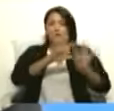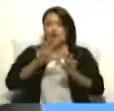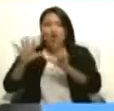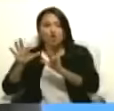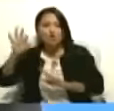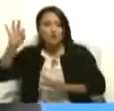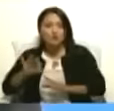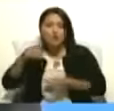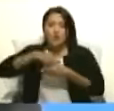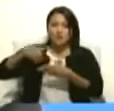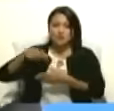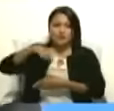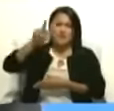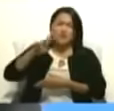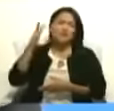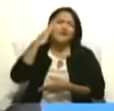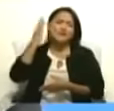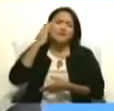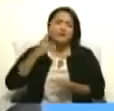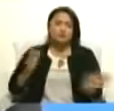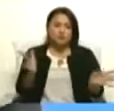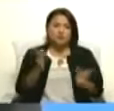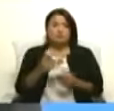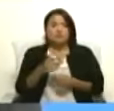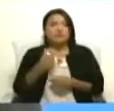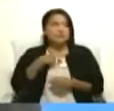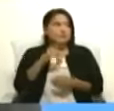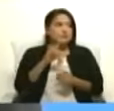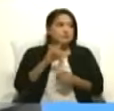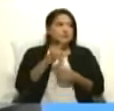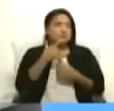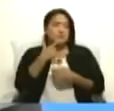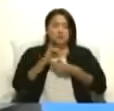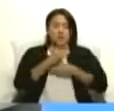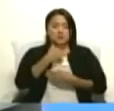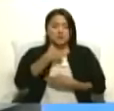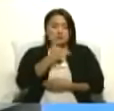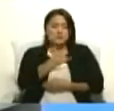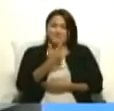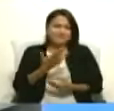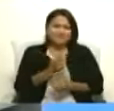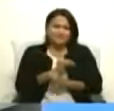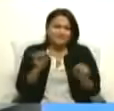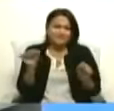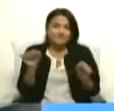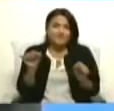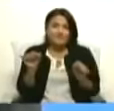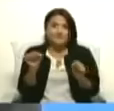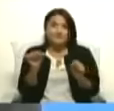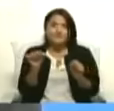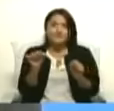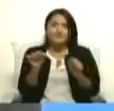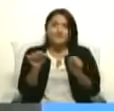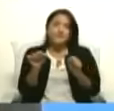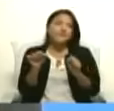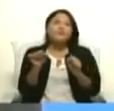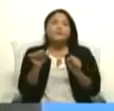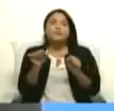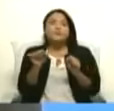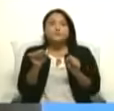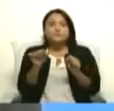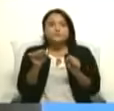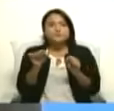de los votos de Venezuela sería una absoluta tontería pensar algo así ni estamos para pensar